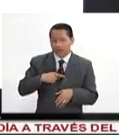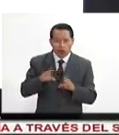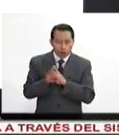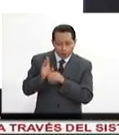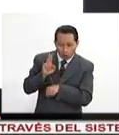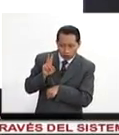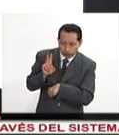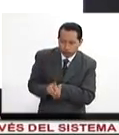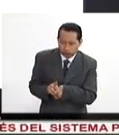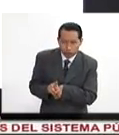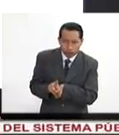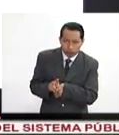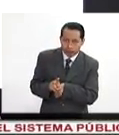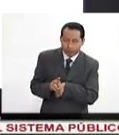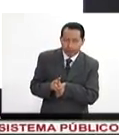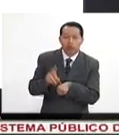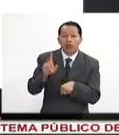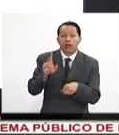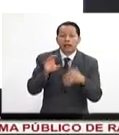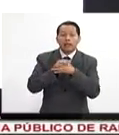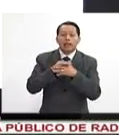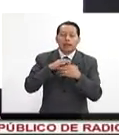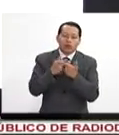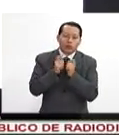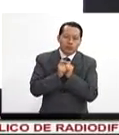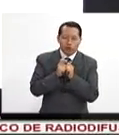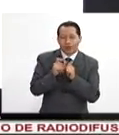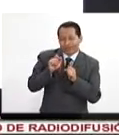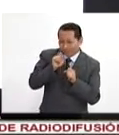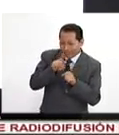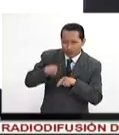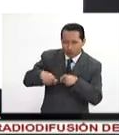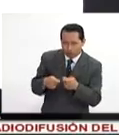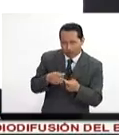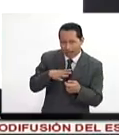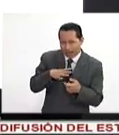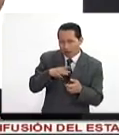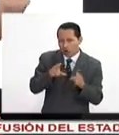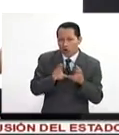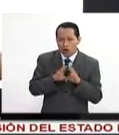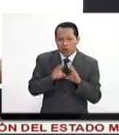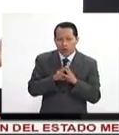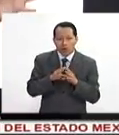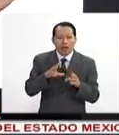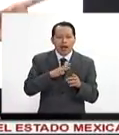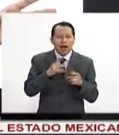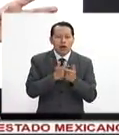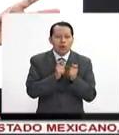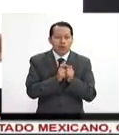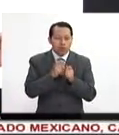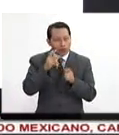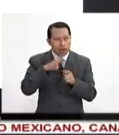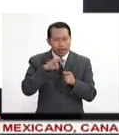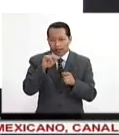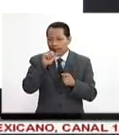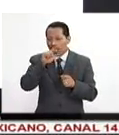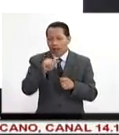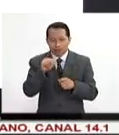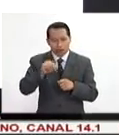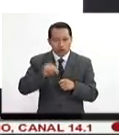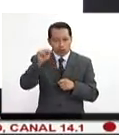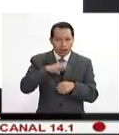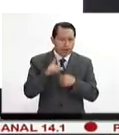supervisor neutro de la situación. Claro. Al aliarse el Partido Conservador, el partido en poder, con una facción en Irlanda del Norte,